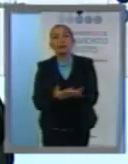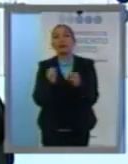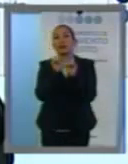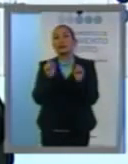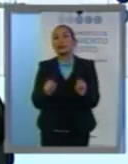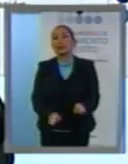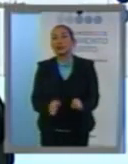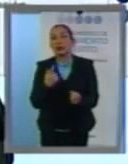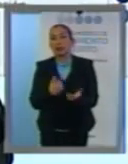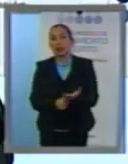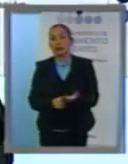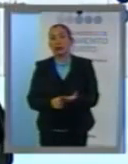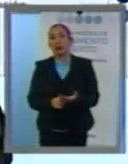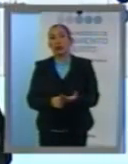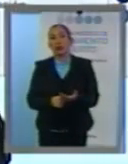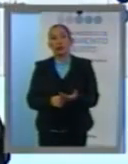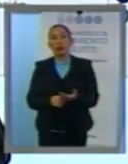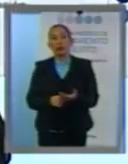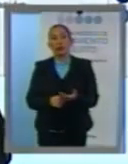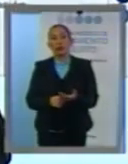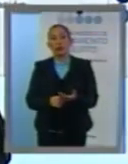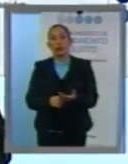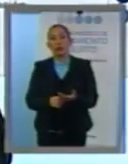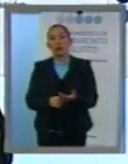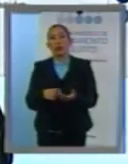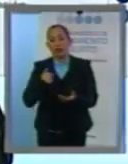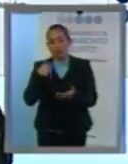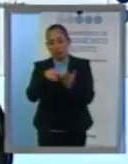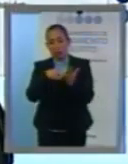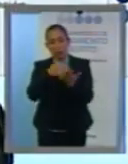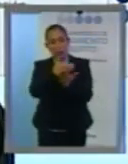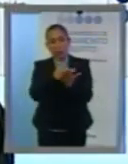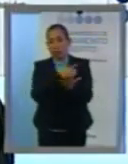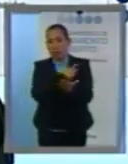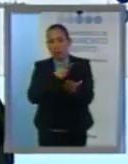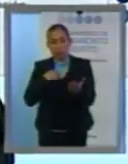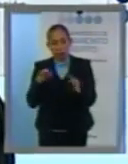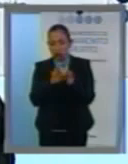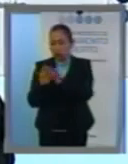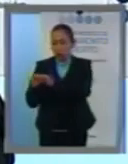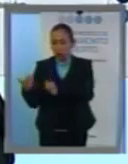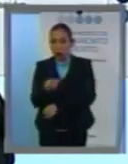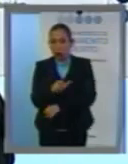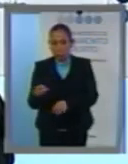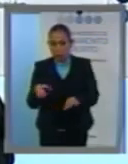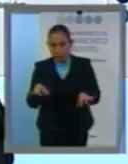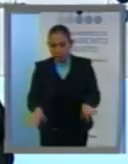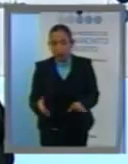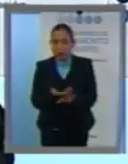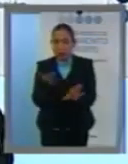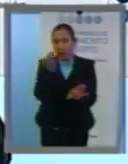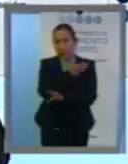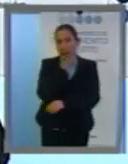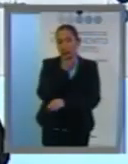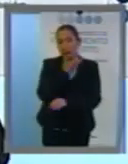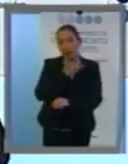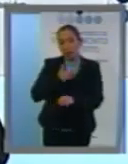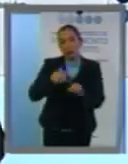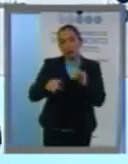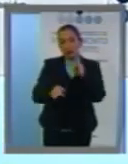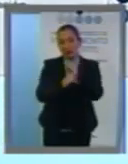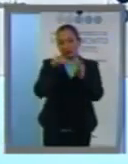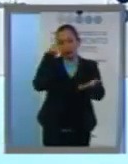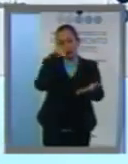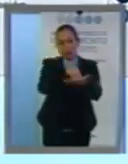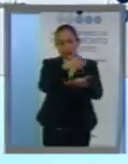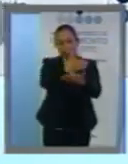sistemas de control interno. En fin, son criterios que debemos de trabajar coordinadamente. Pero adicionalmente, tendremos una plataforma,